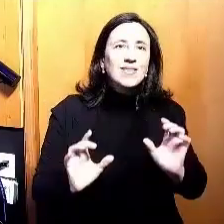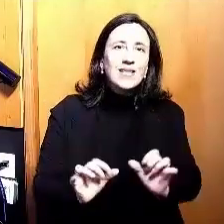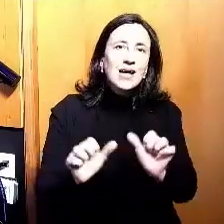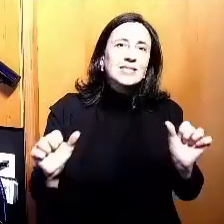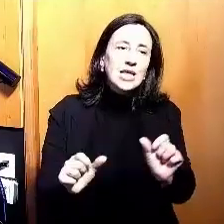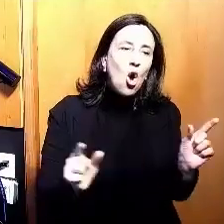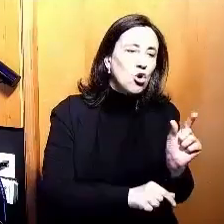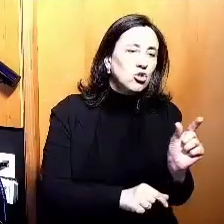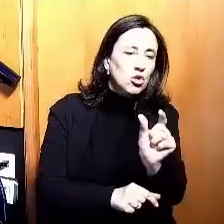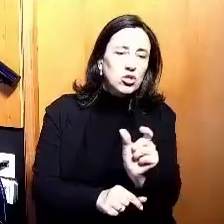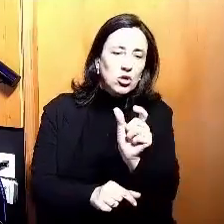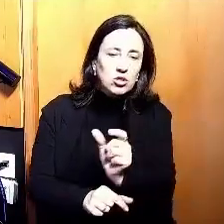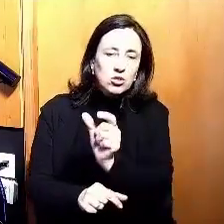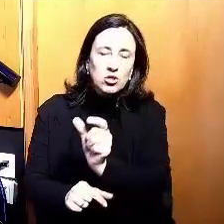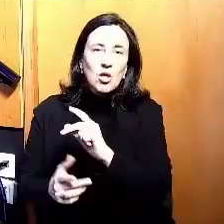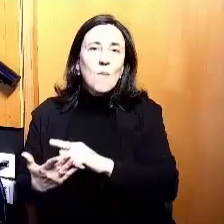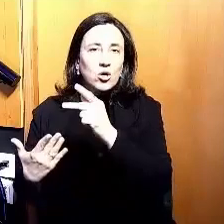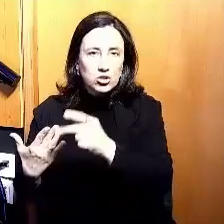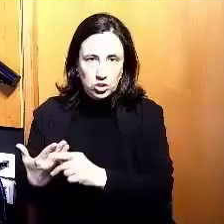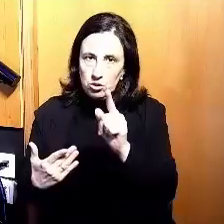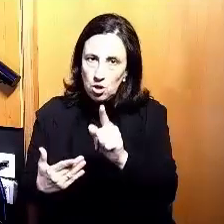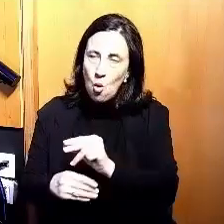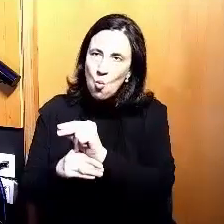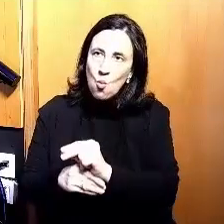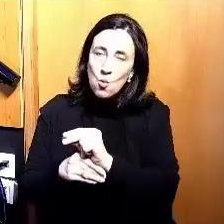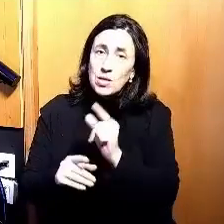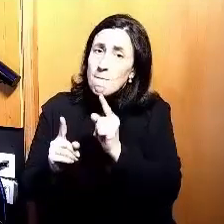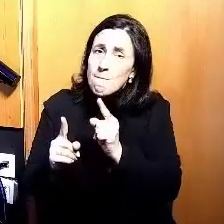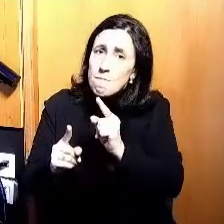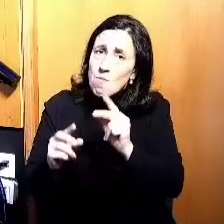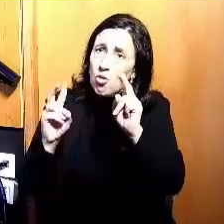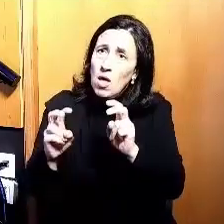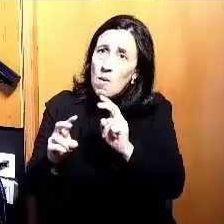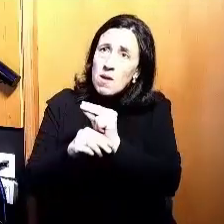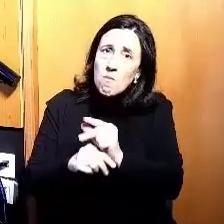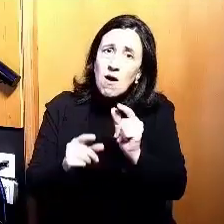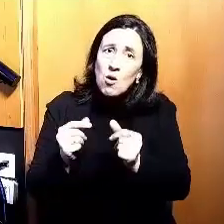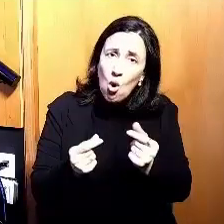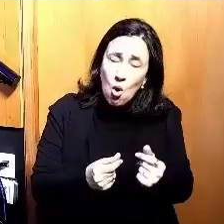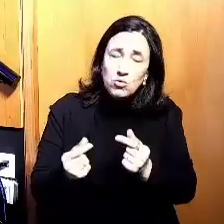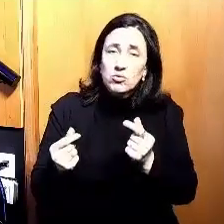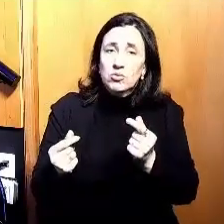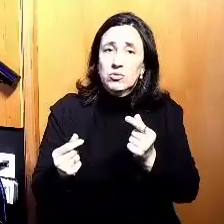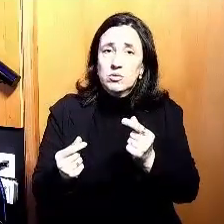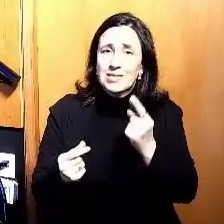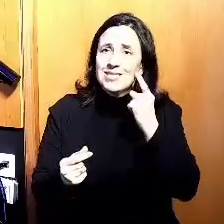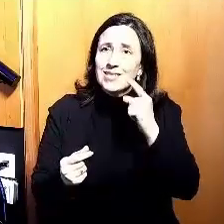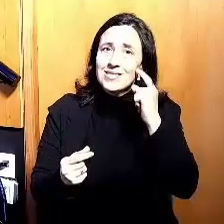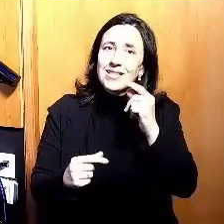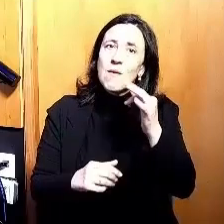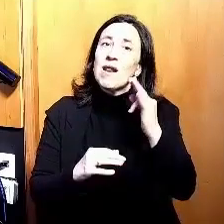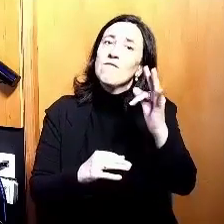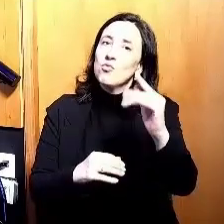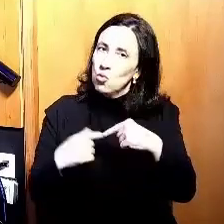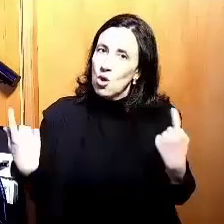de projetos novos, mas projetos que consumam de uma mesma infraestrutura, acho que também é interessante para o